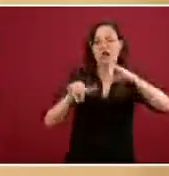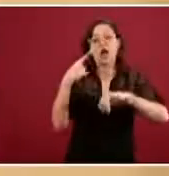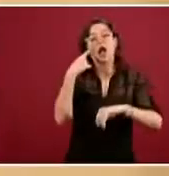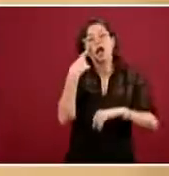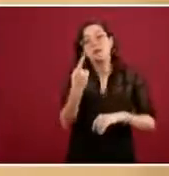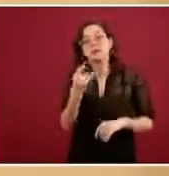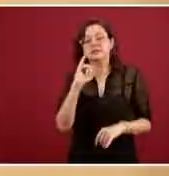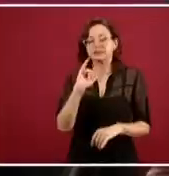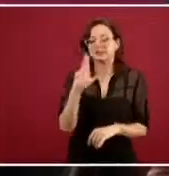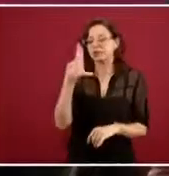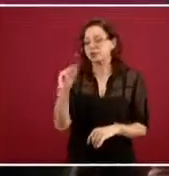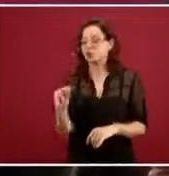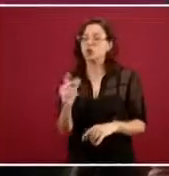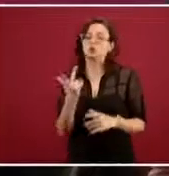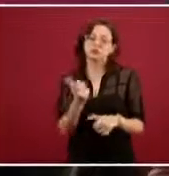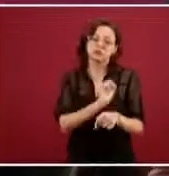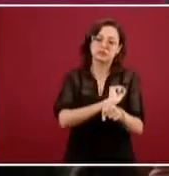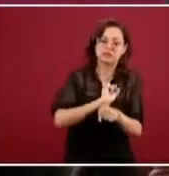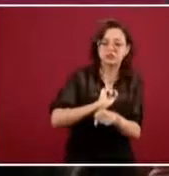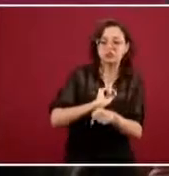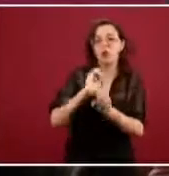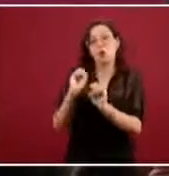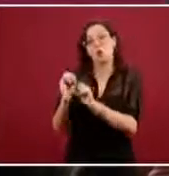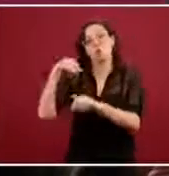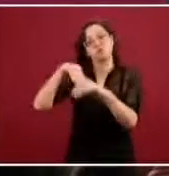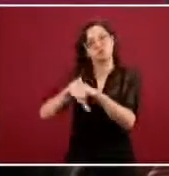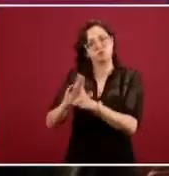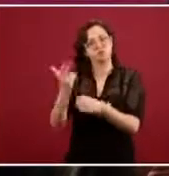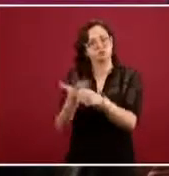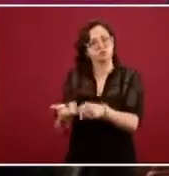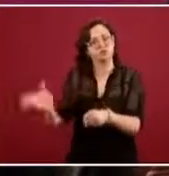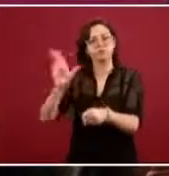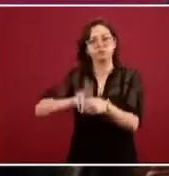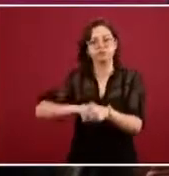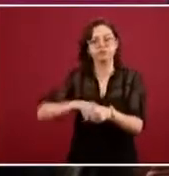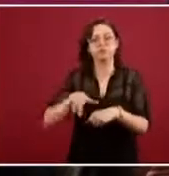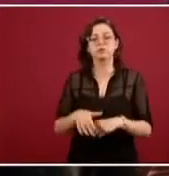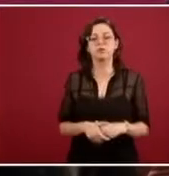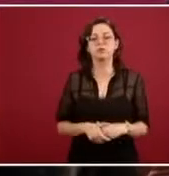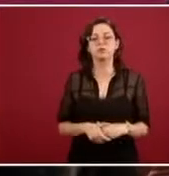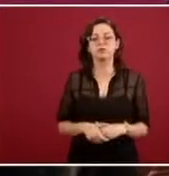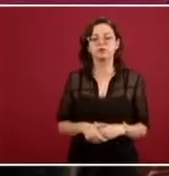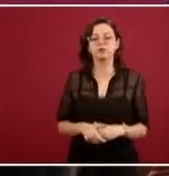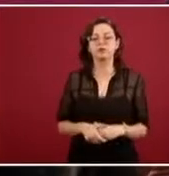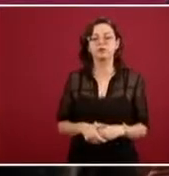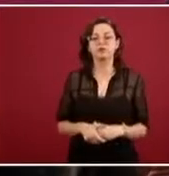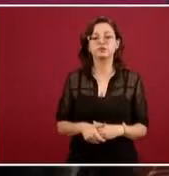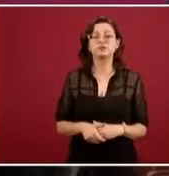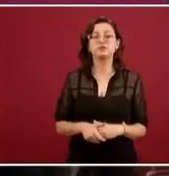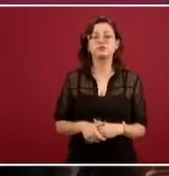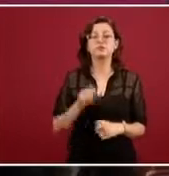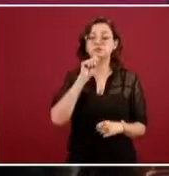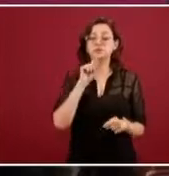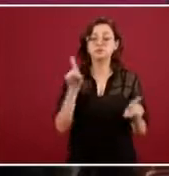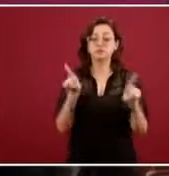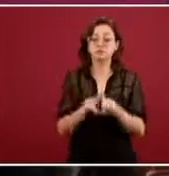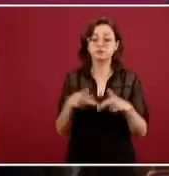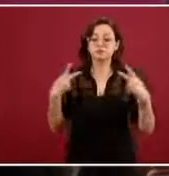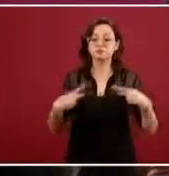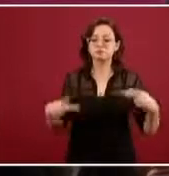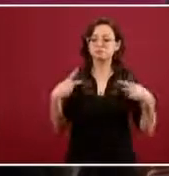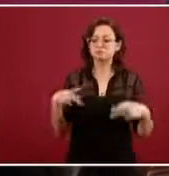de primer nivel o ya sea en una unidad de segundo nivel. Y en el caso de los pacientes que traen una enfermedad